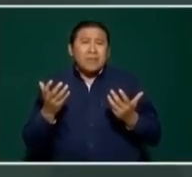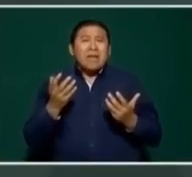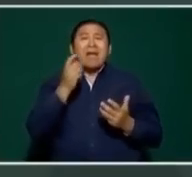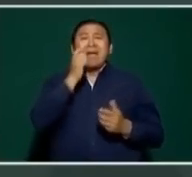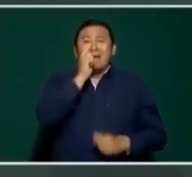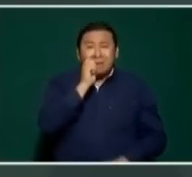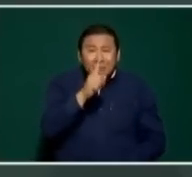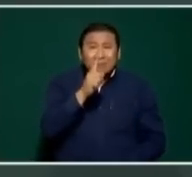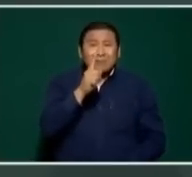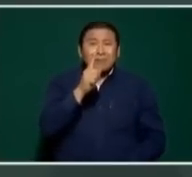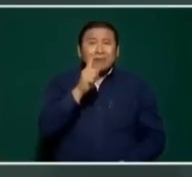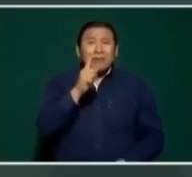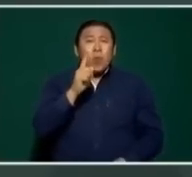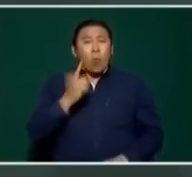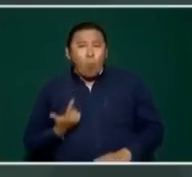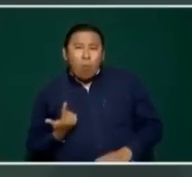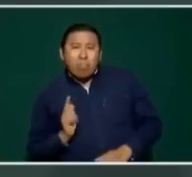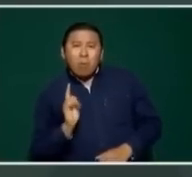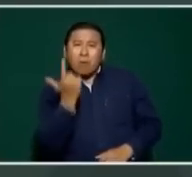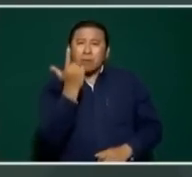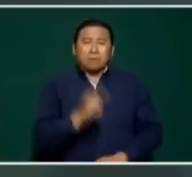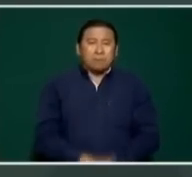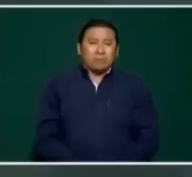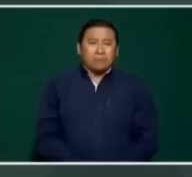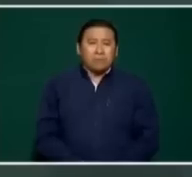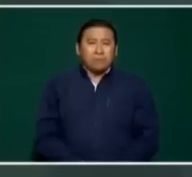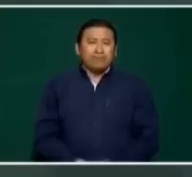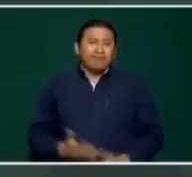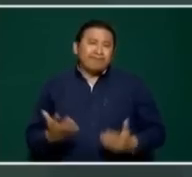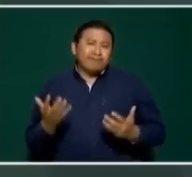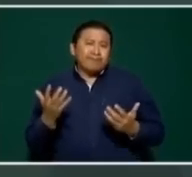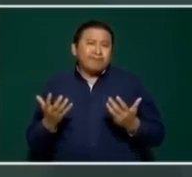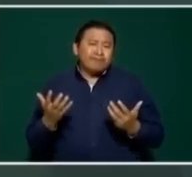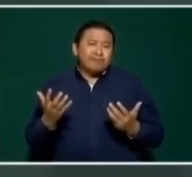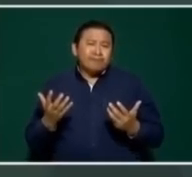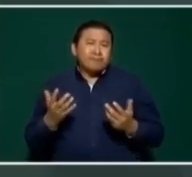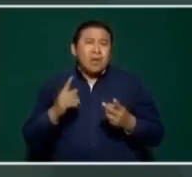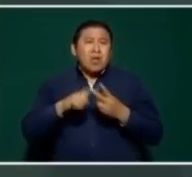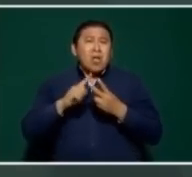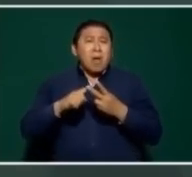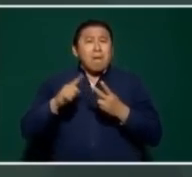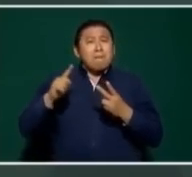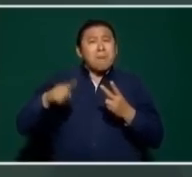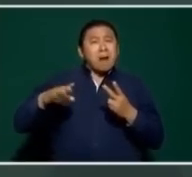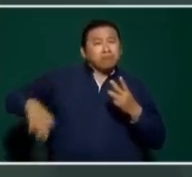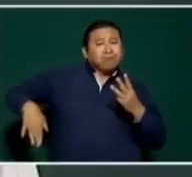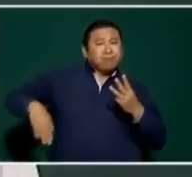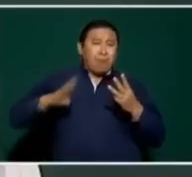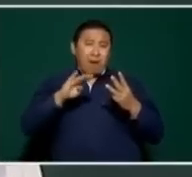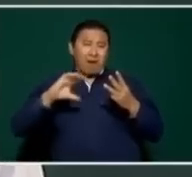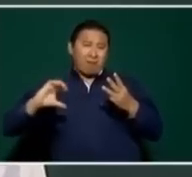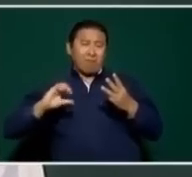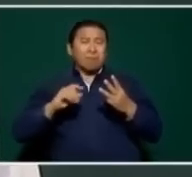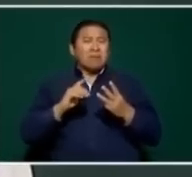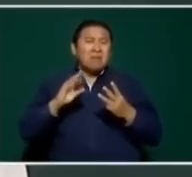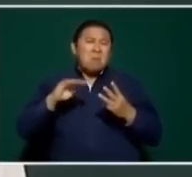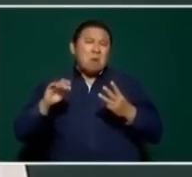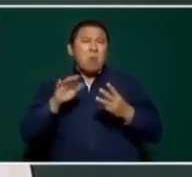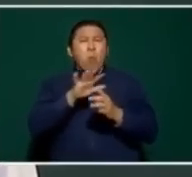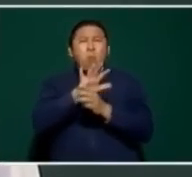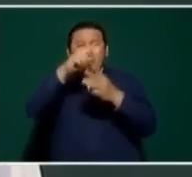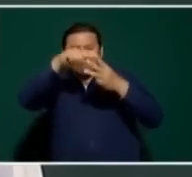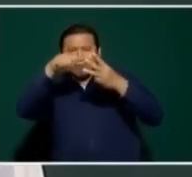Jalisco, como Guanajuato, como Baja California. Les puedo decir